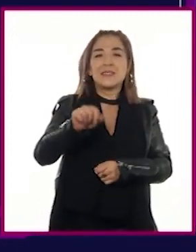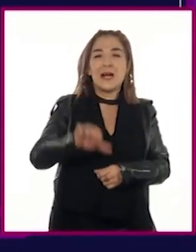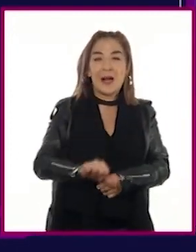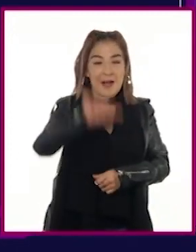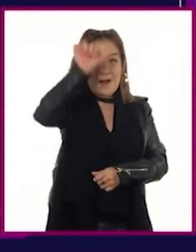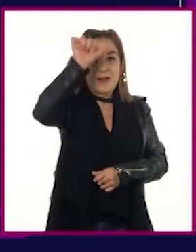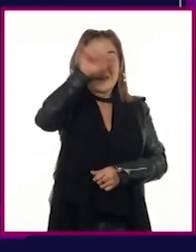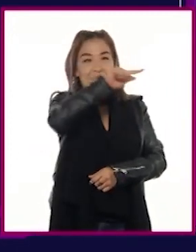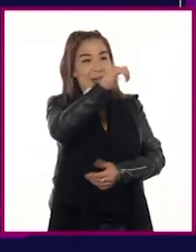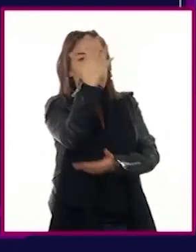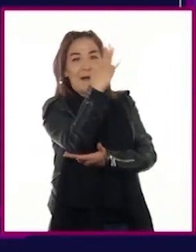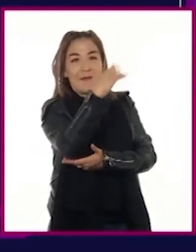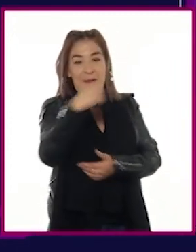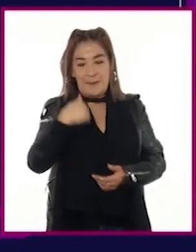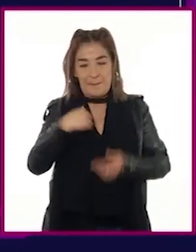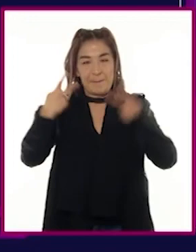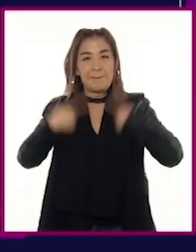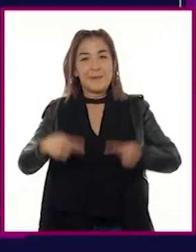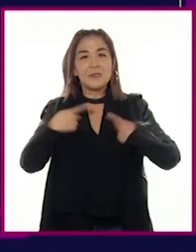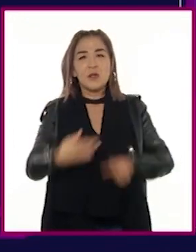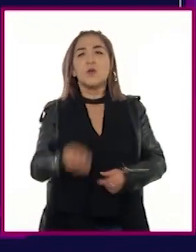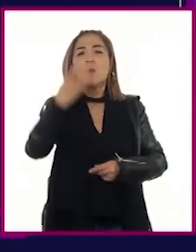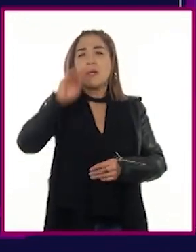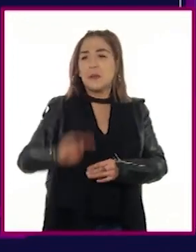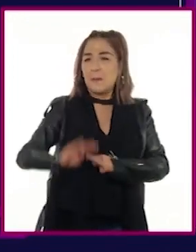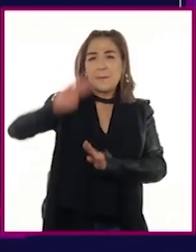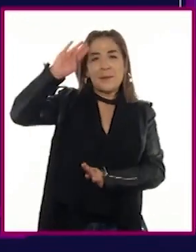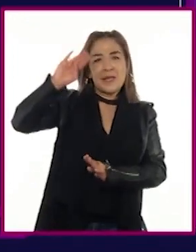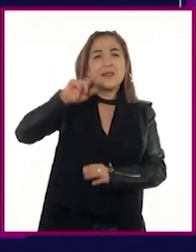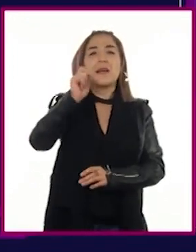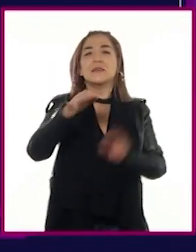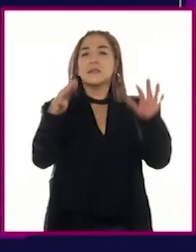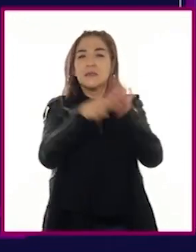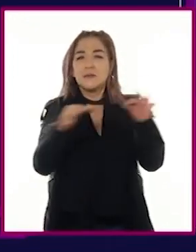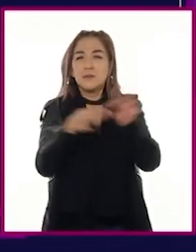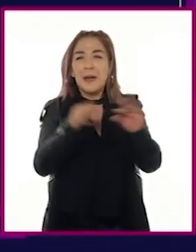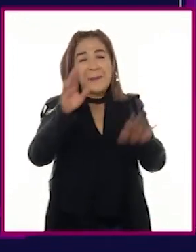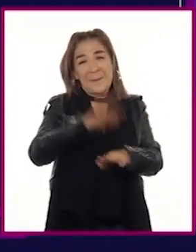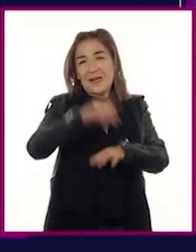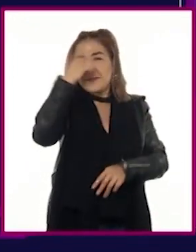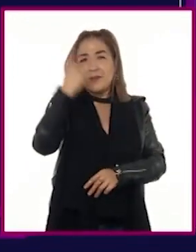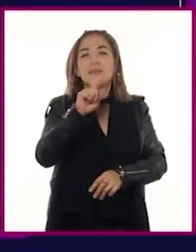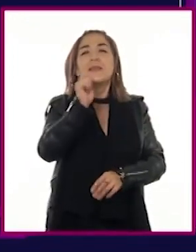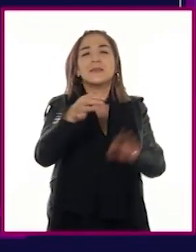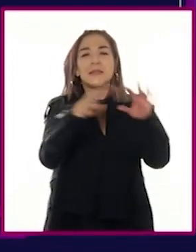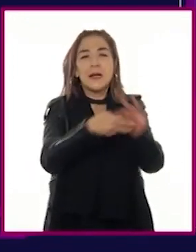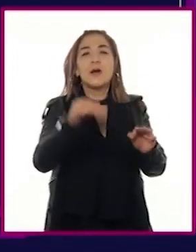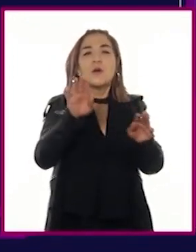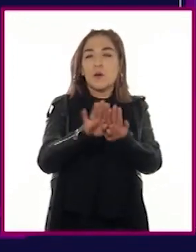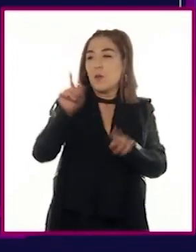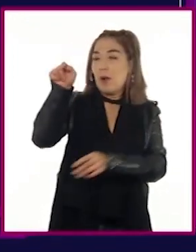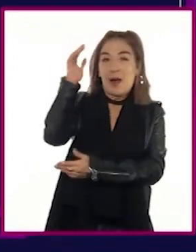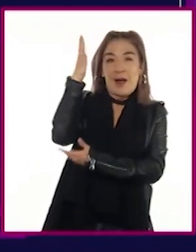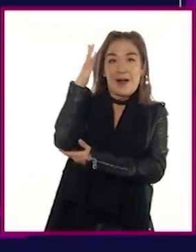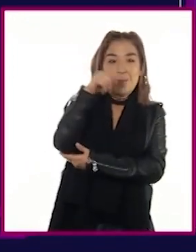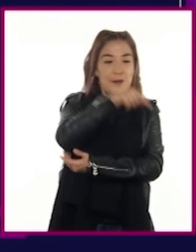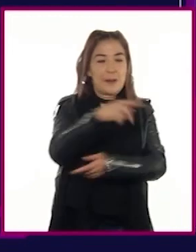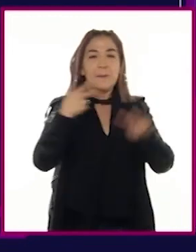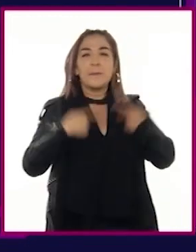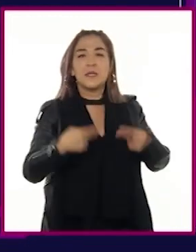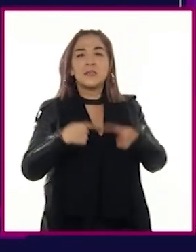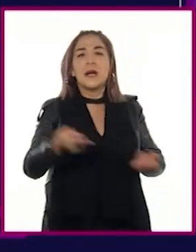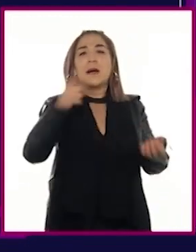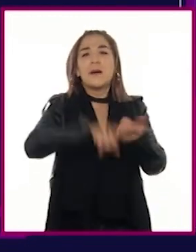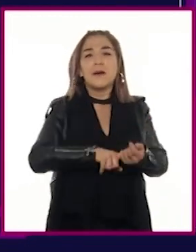un árbol y una persona, aunque no se menciona de manera explícita, se considera que tanto el árbol como la persona